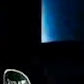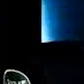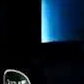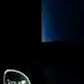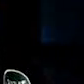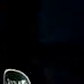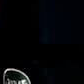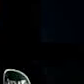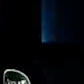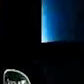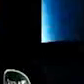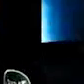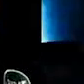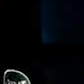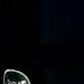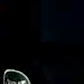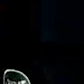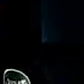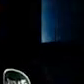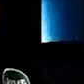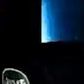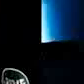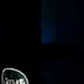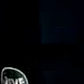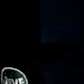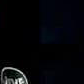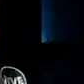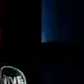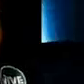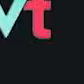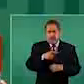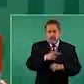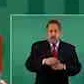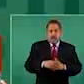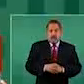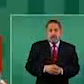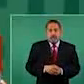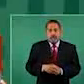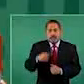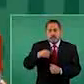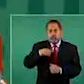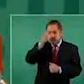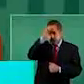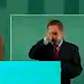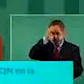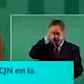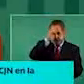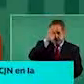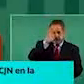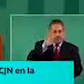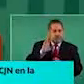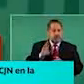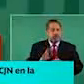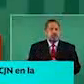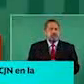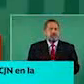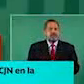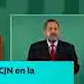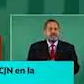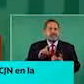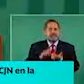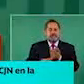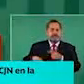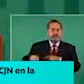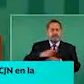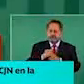suelo mexicano. ¿Quieres ver la nota? Adelante. Se debe respetar el fallo de la Suprema Corte de Justicia